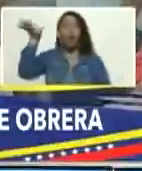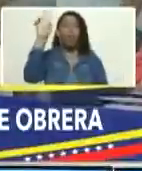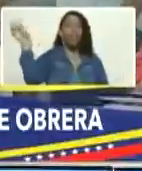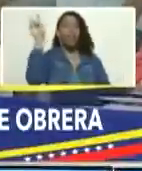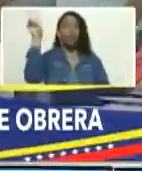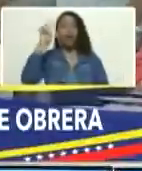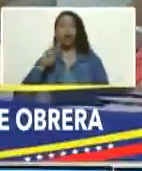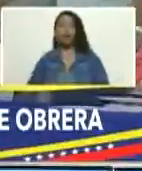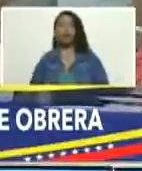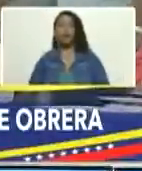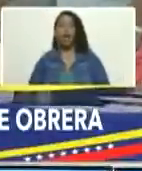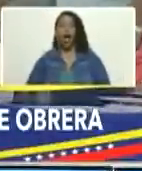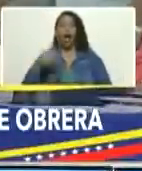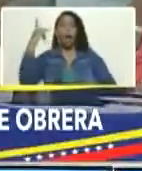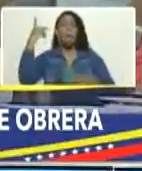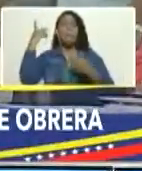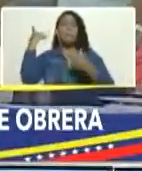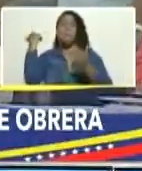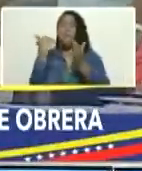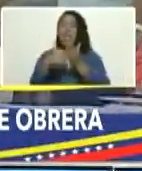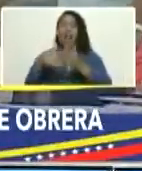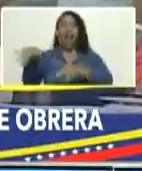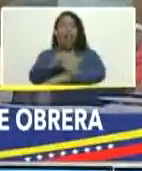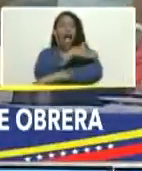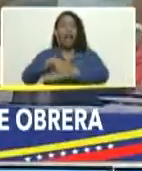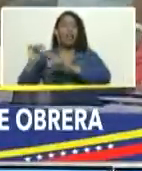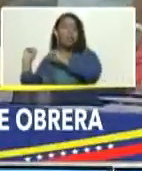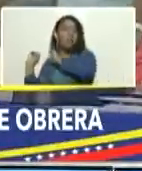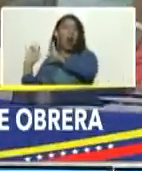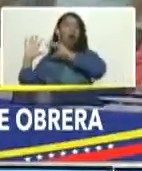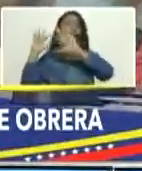Venezuela, por miles en las calles.